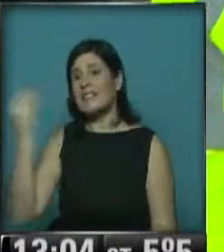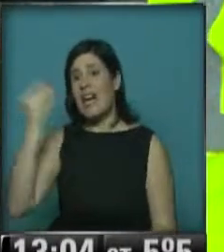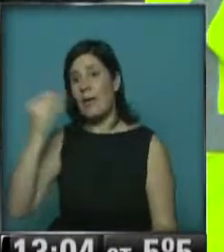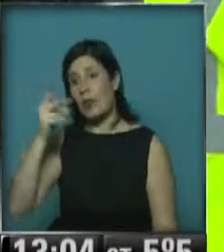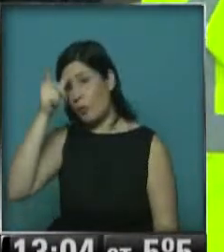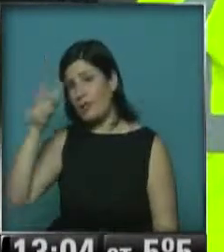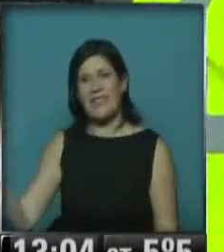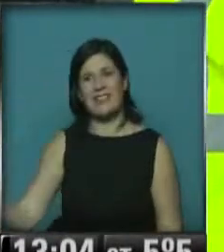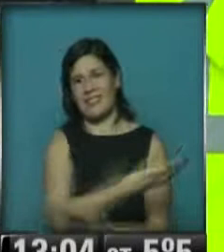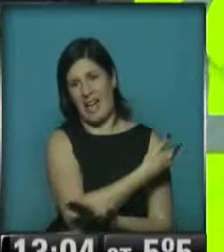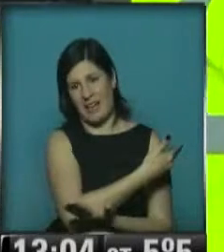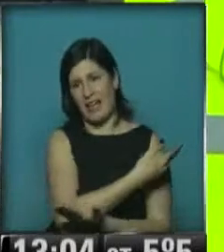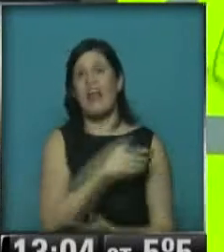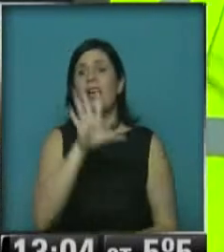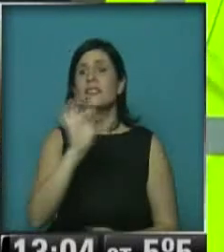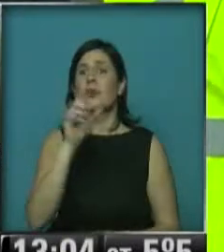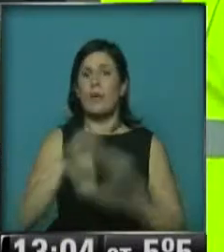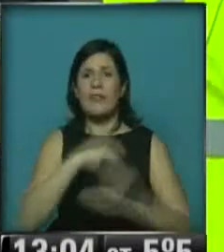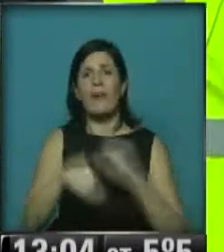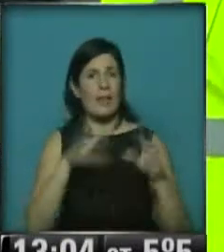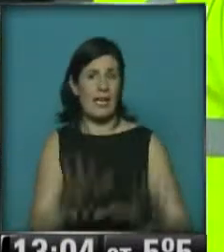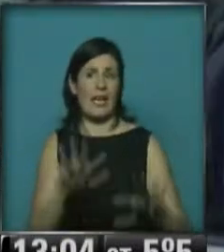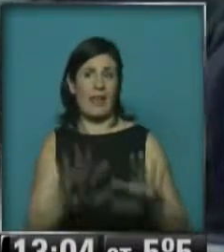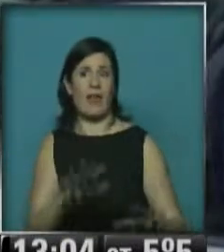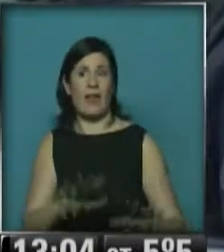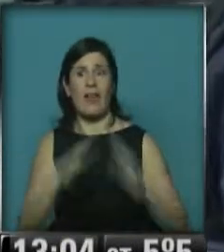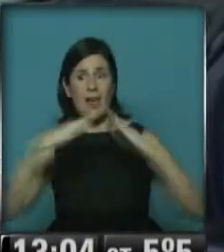50 familias que están resistiendo allí,